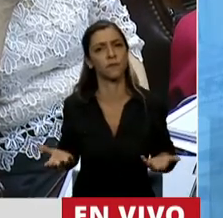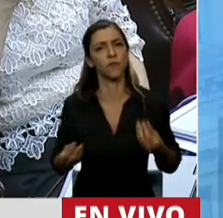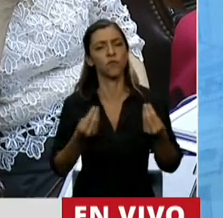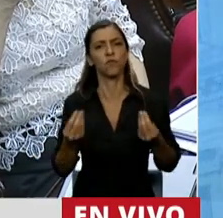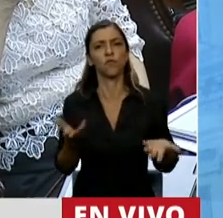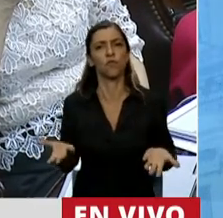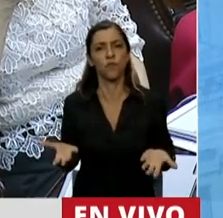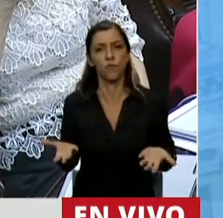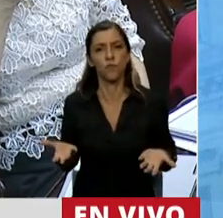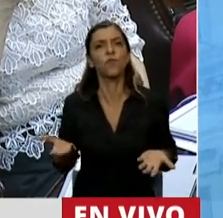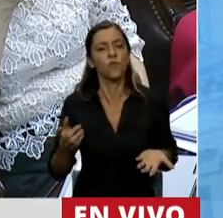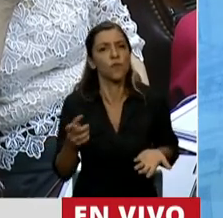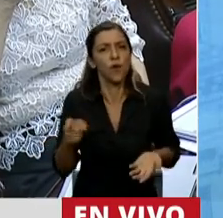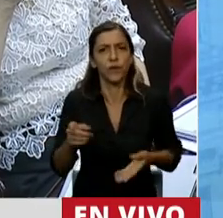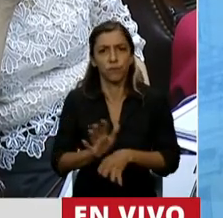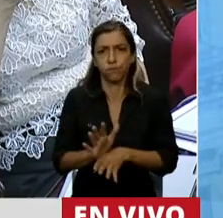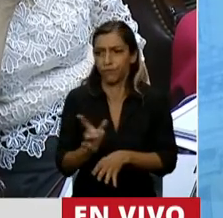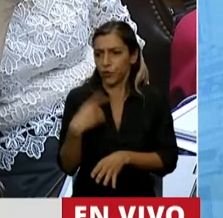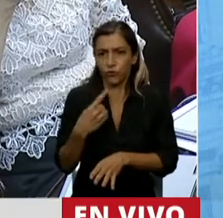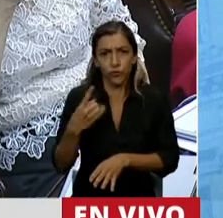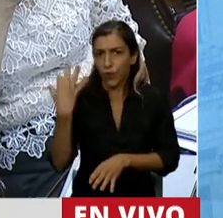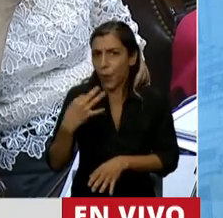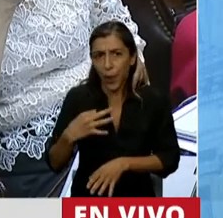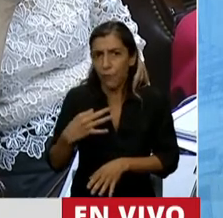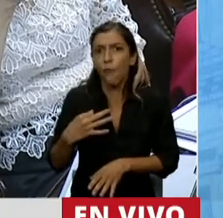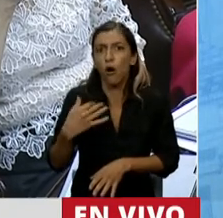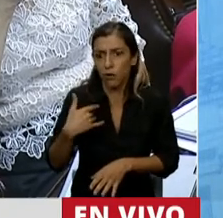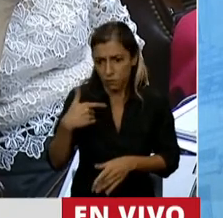servir de excusa para pedir que no se trate esta ley.